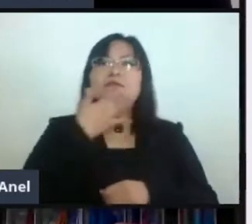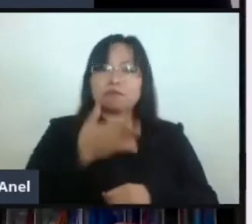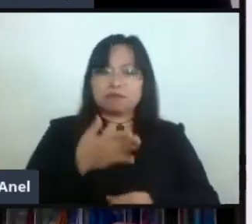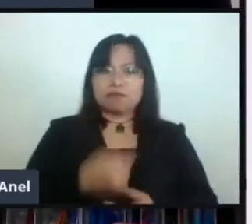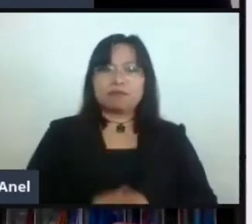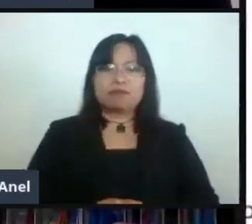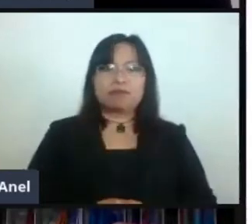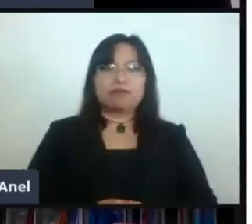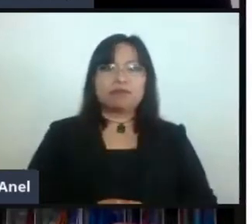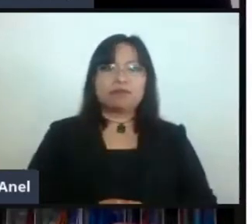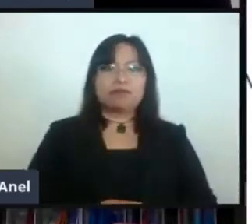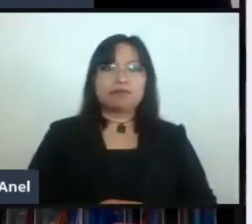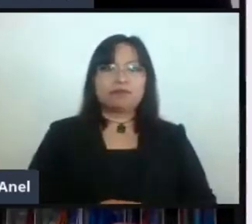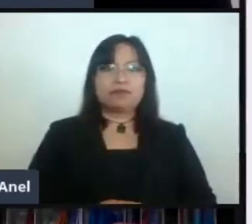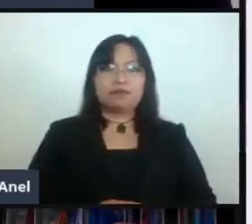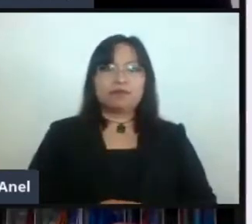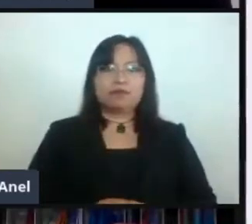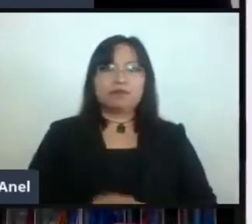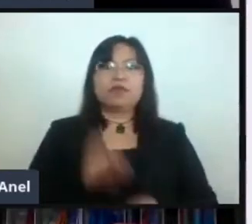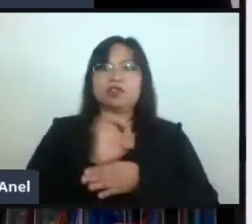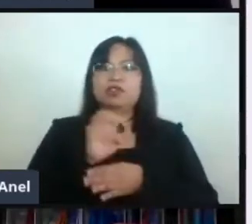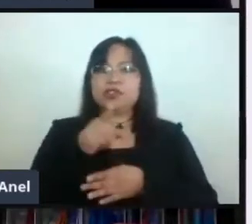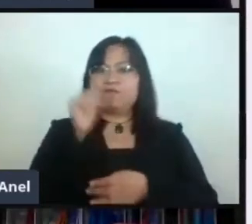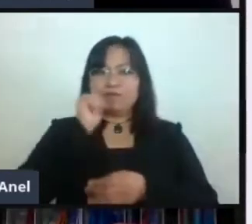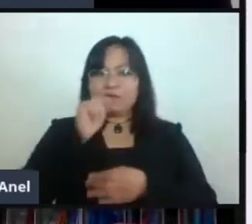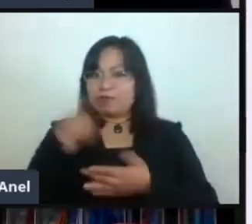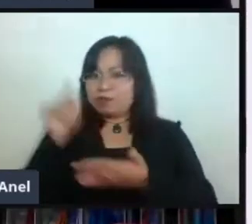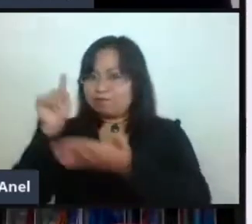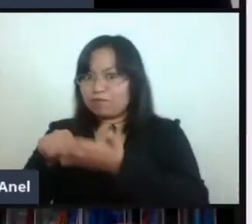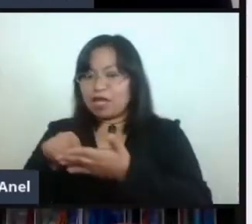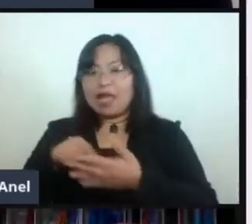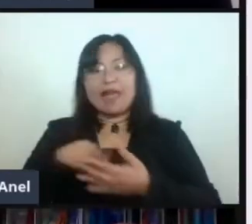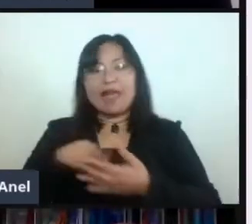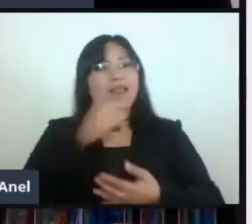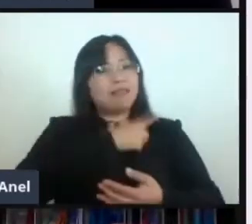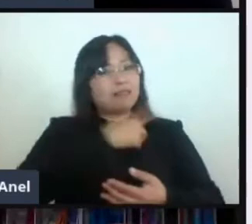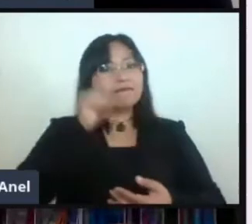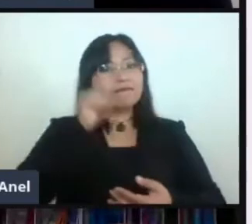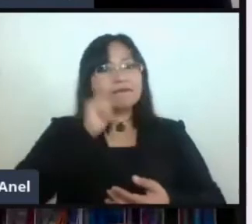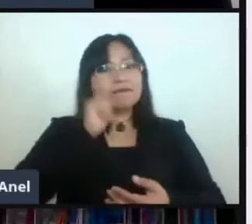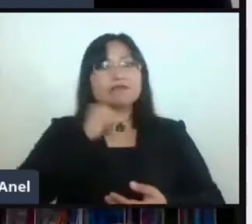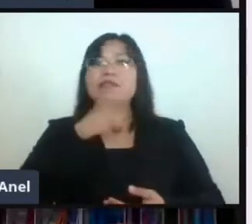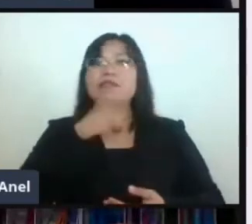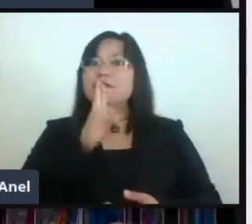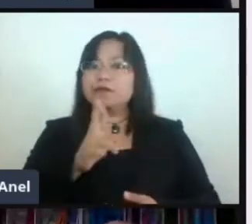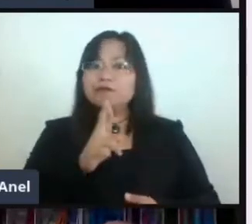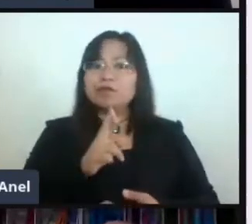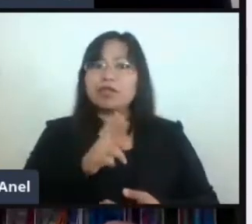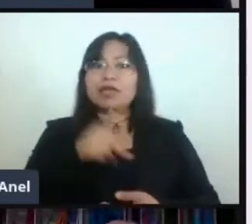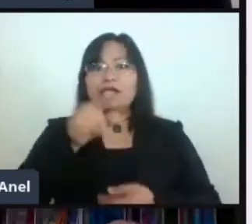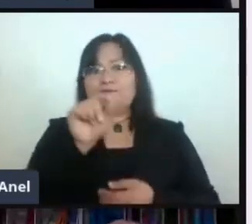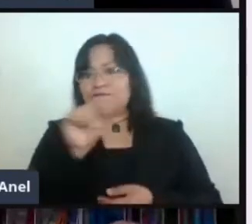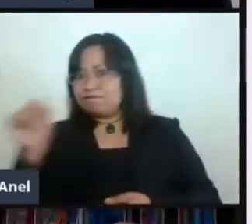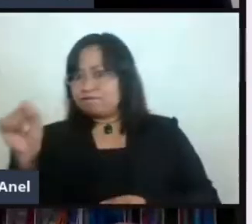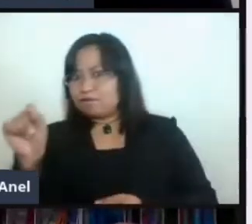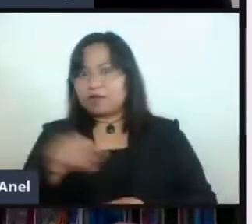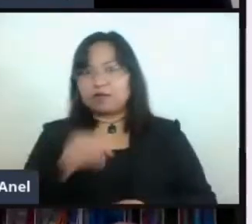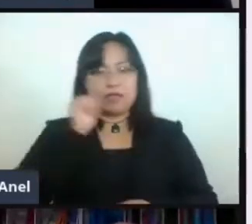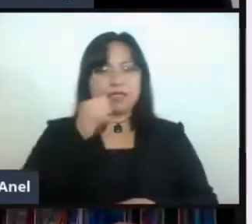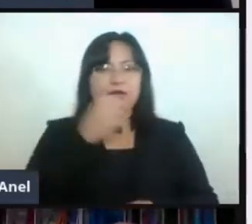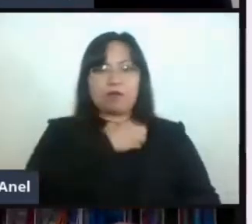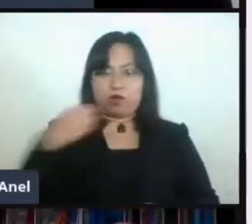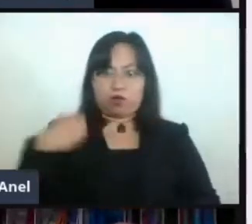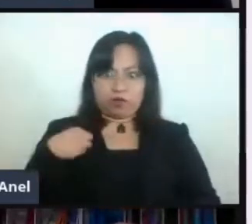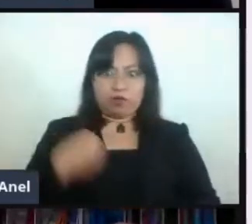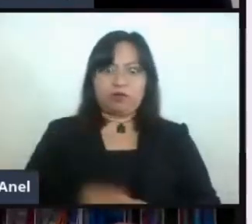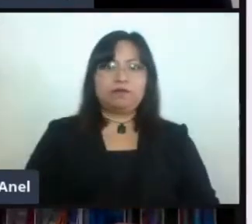quiere decir, aquí está el botón, que el alumno no puede pasar de pregunta si no ha respondido esta. ¿Ok? Perfecto. Y